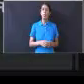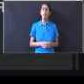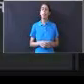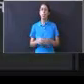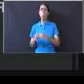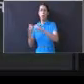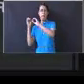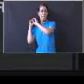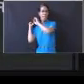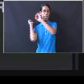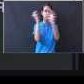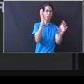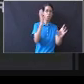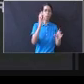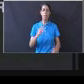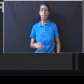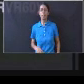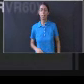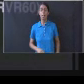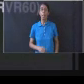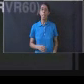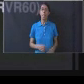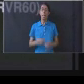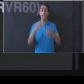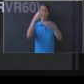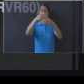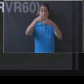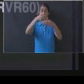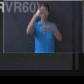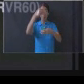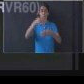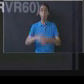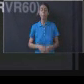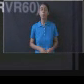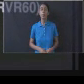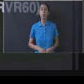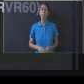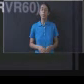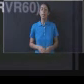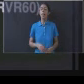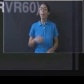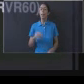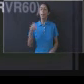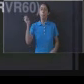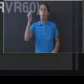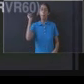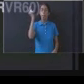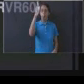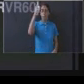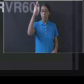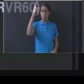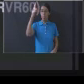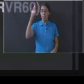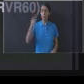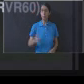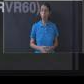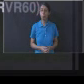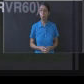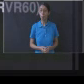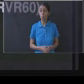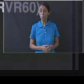veces. El problema era que hacía unos capítulos y le decía a David que era su hijo, que lo iba a querer siempre, que lo iba a proteger y aquí ya lo está.